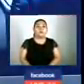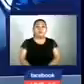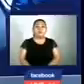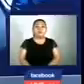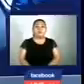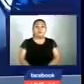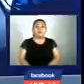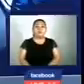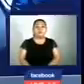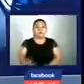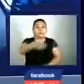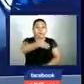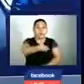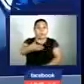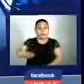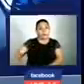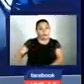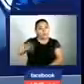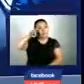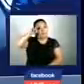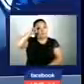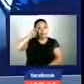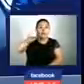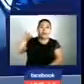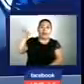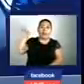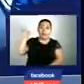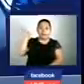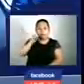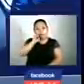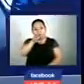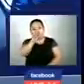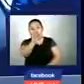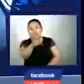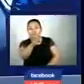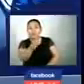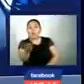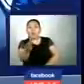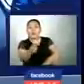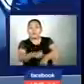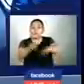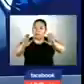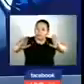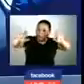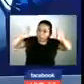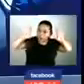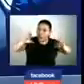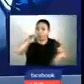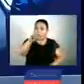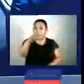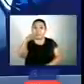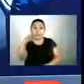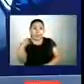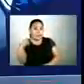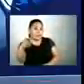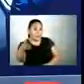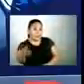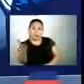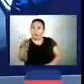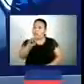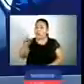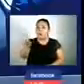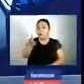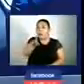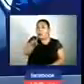Al expresidente de la República, Elías Antonio Saca, se le confirmó que cumplirá una pena de 10 y no de 12 años.